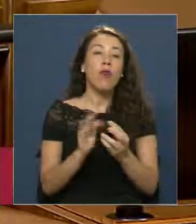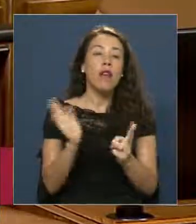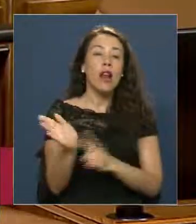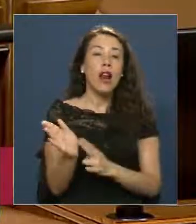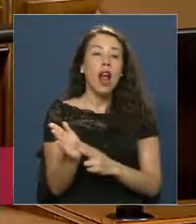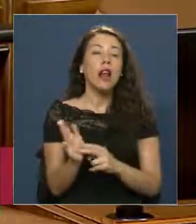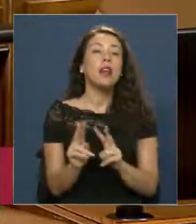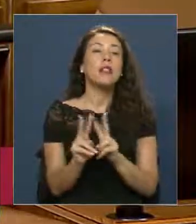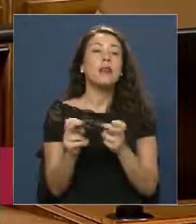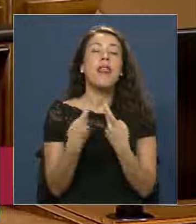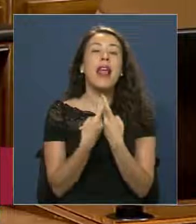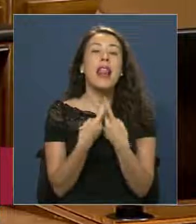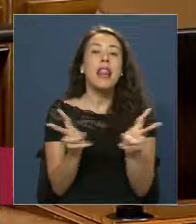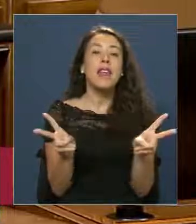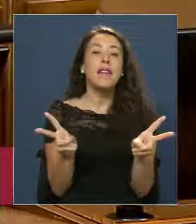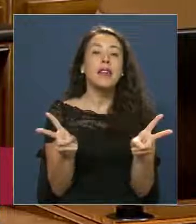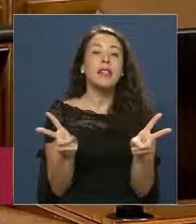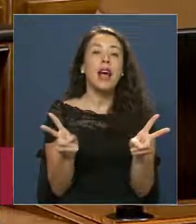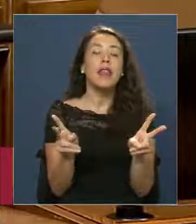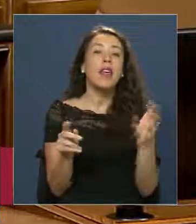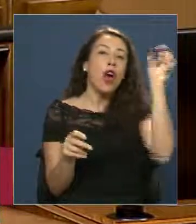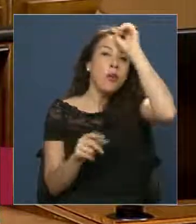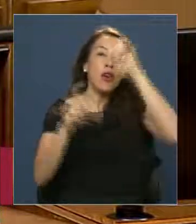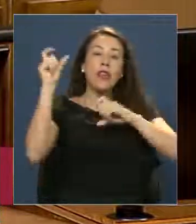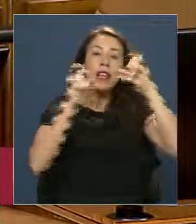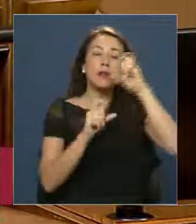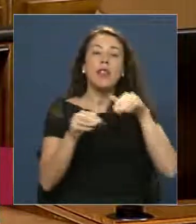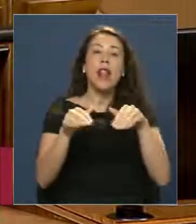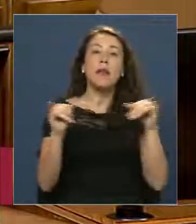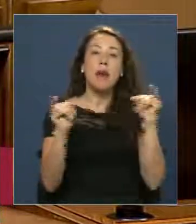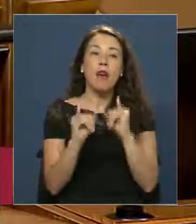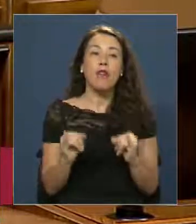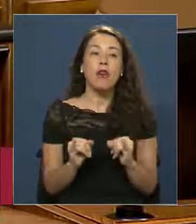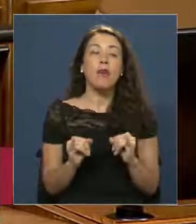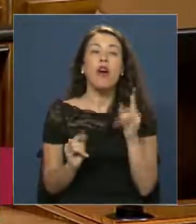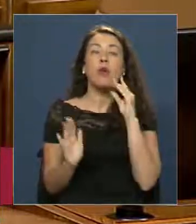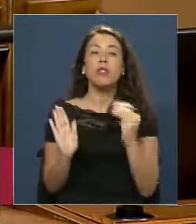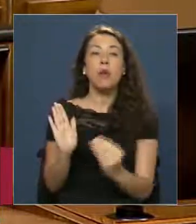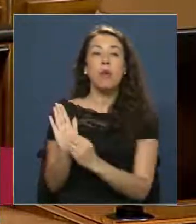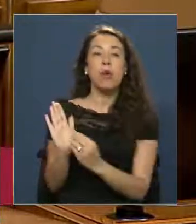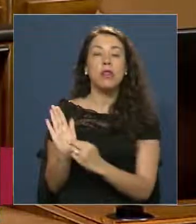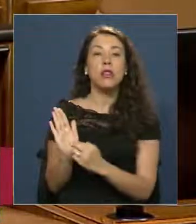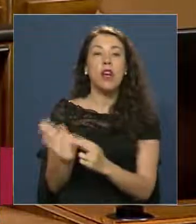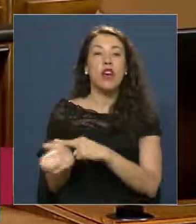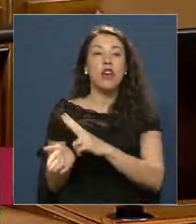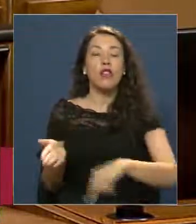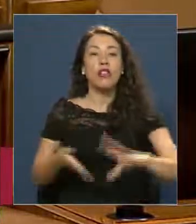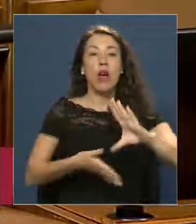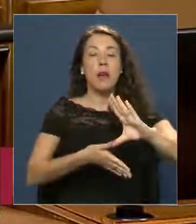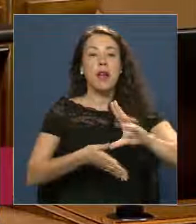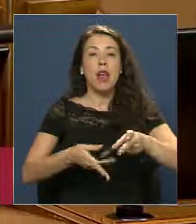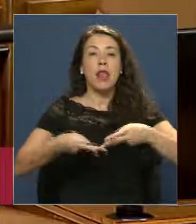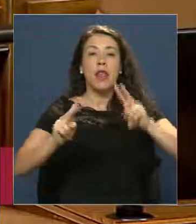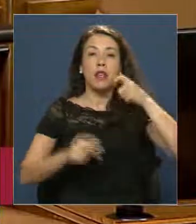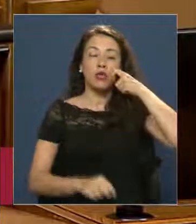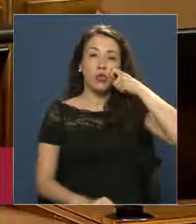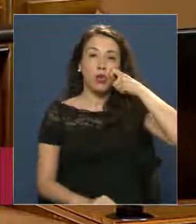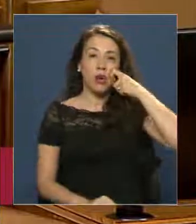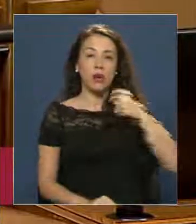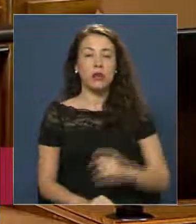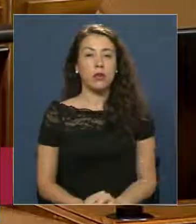del principio de la libertad de expresión tal cual está definido en la Convención Americana de Derechos Humanos